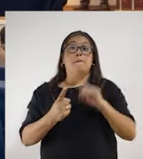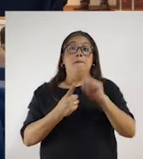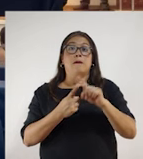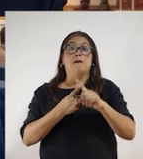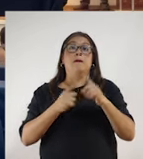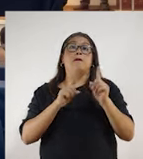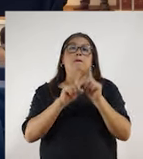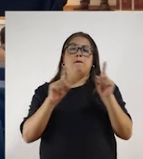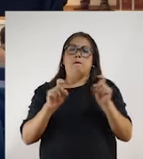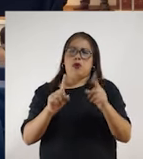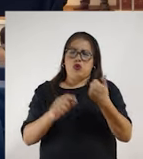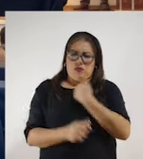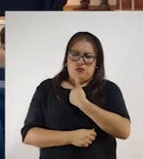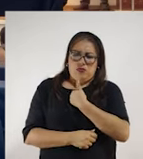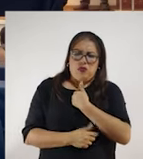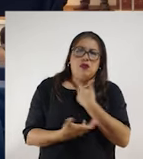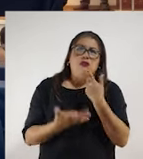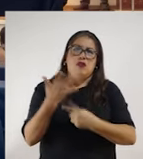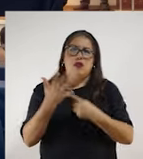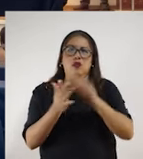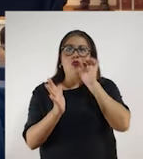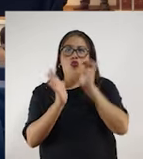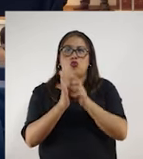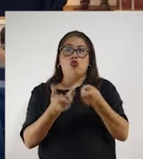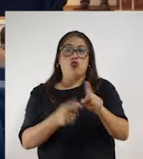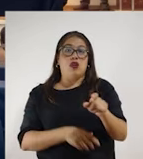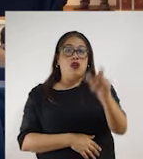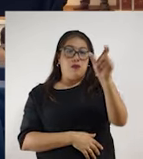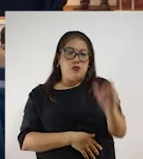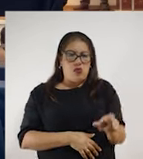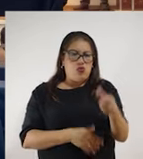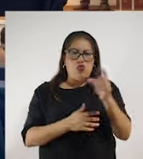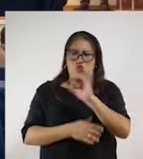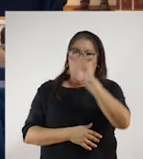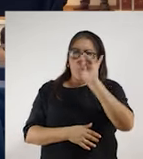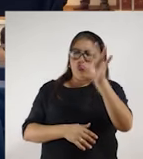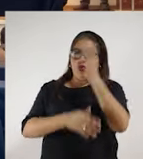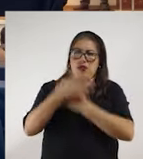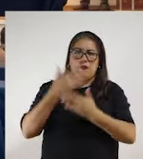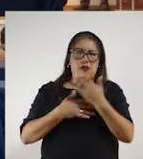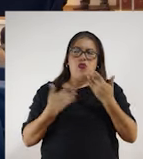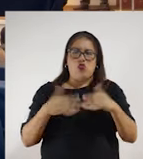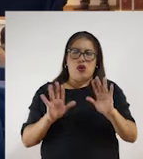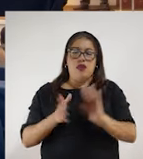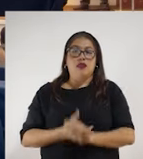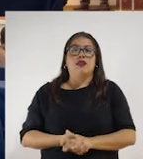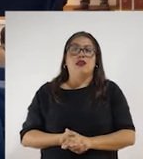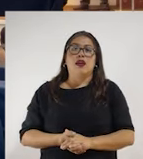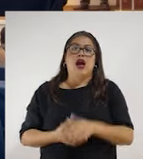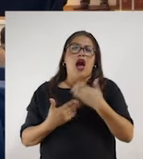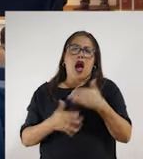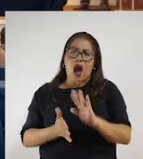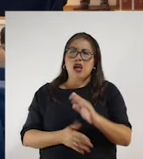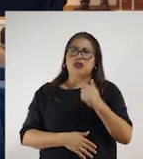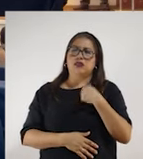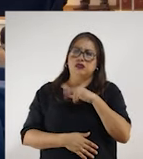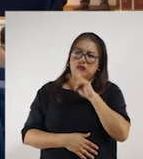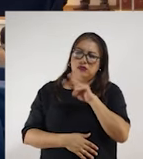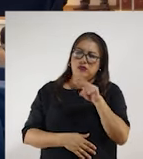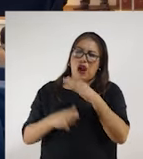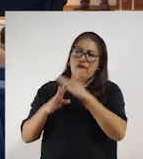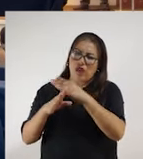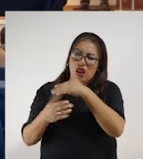que nos vamos a preguntar es, cada vez que tengamos una persona con discapacidad al frente, es: ¿hay alguna barrera